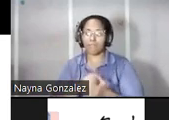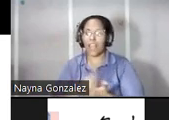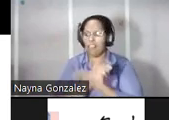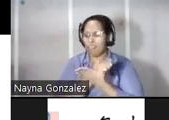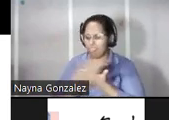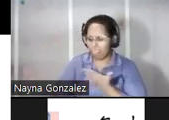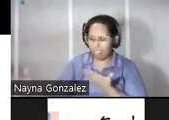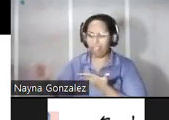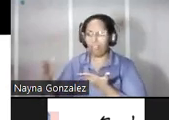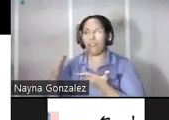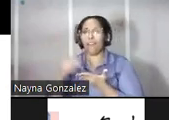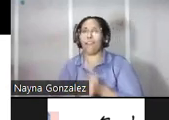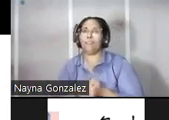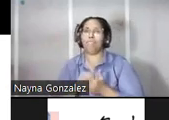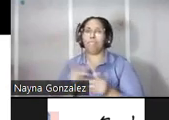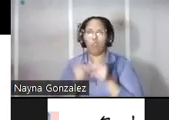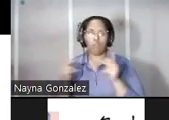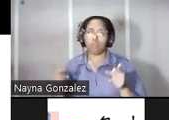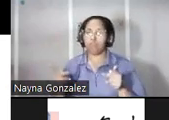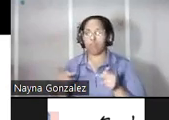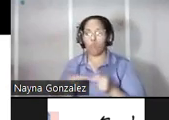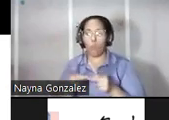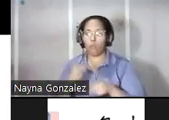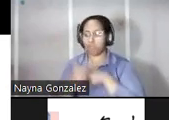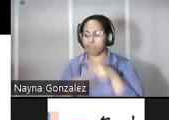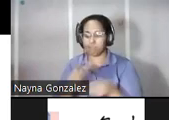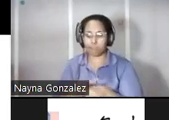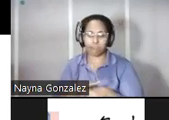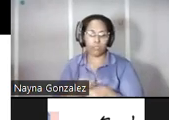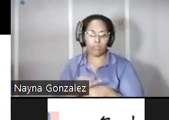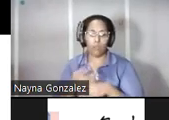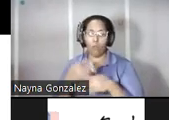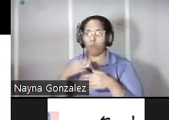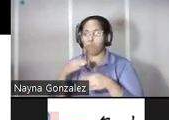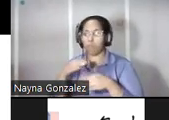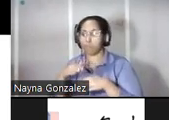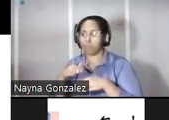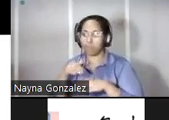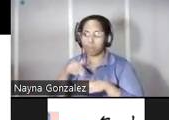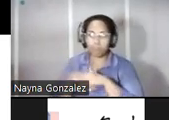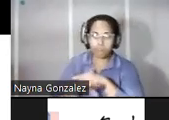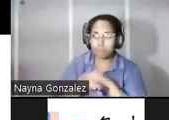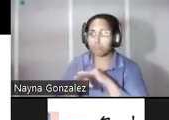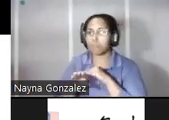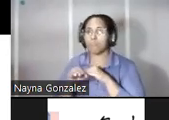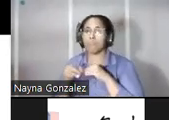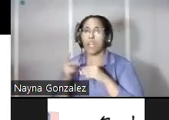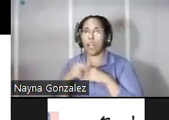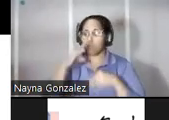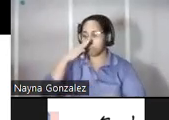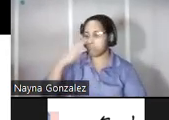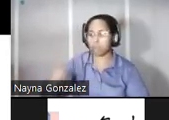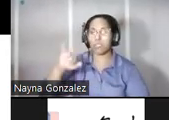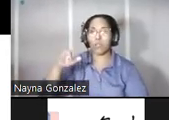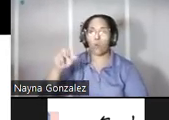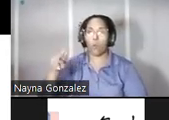del sanatorio a un lugar sin tipo alguno de comodidad y tratamiento directo. Ignoramos si Juan